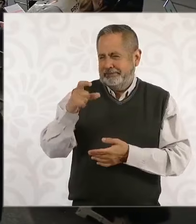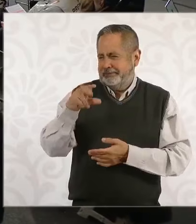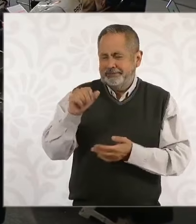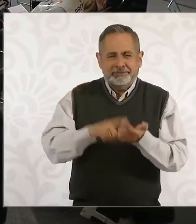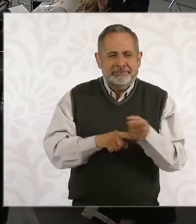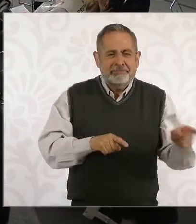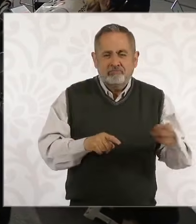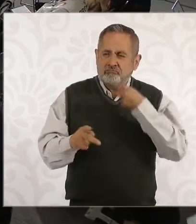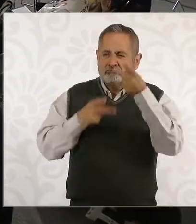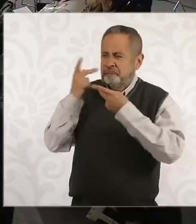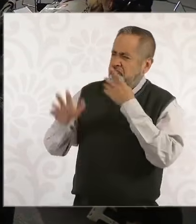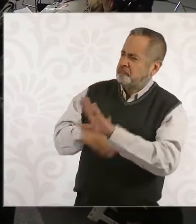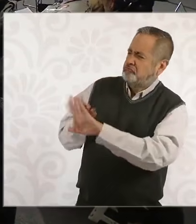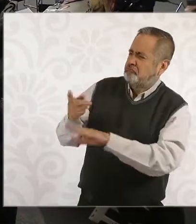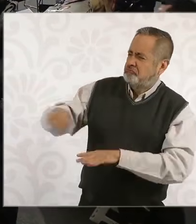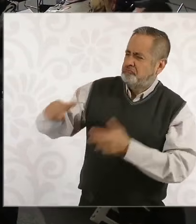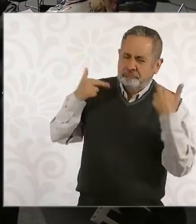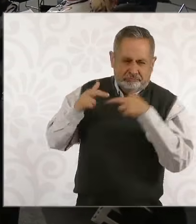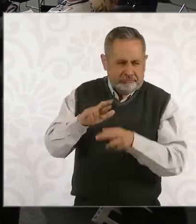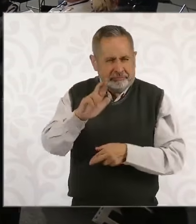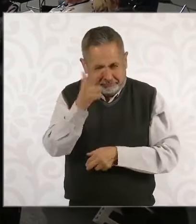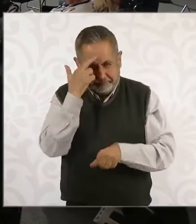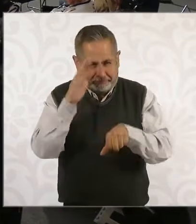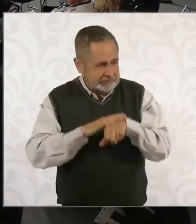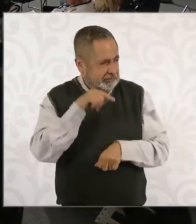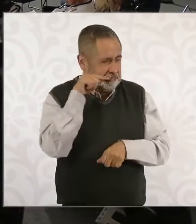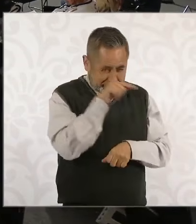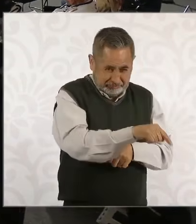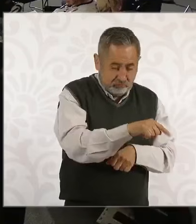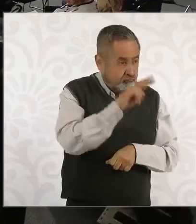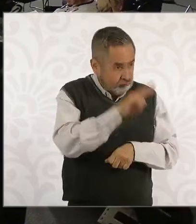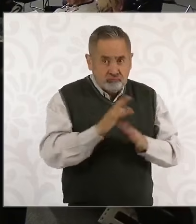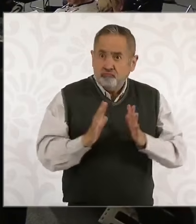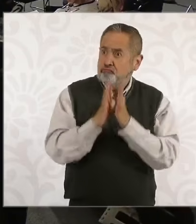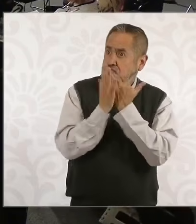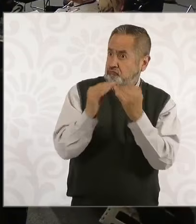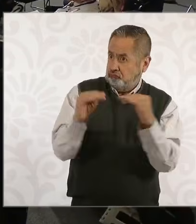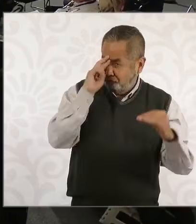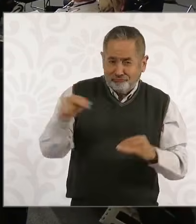de la gente para que recordemos la democracia.